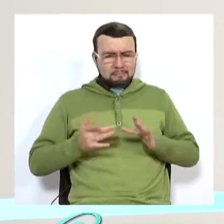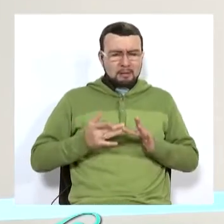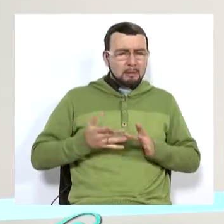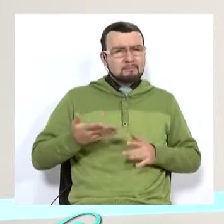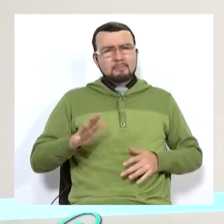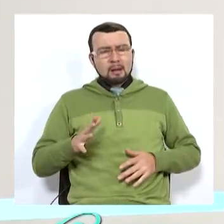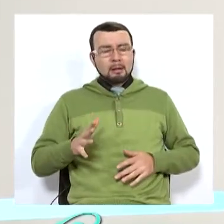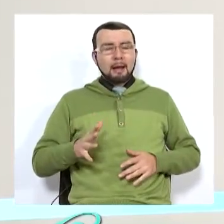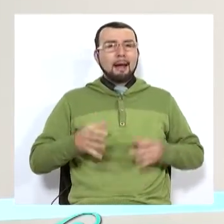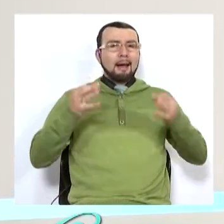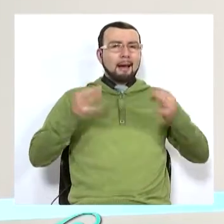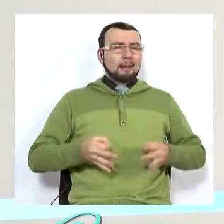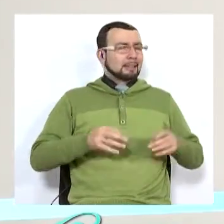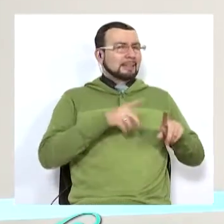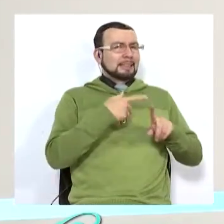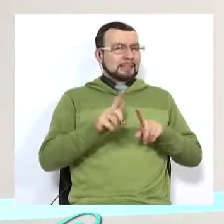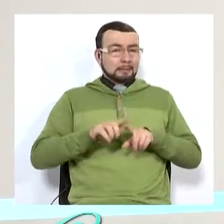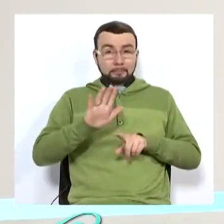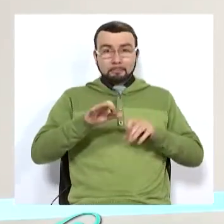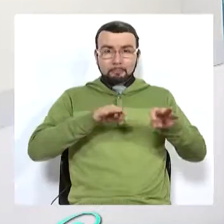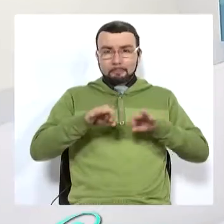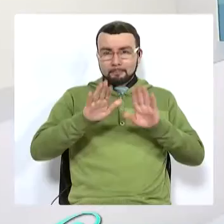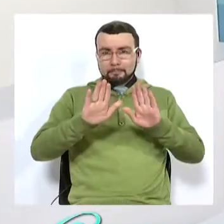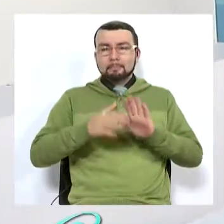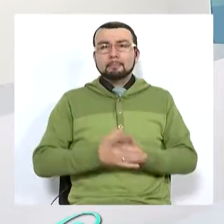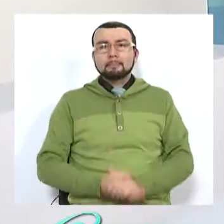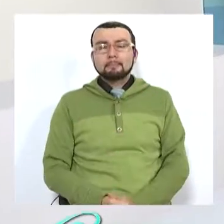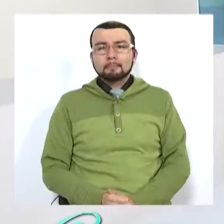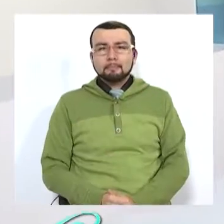correlación y los diagnósticos diferenciales. Ya regresamos.